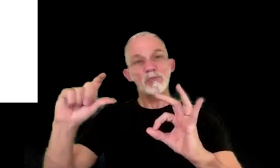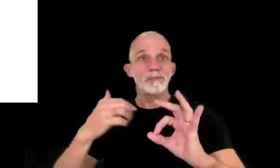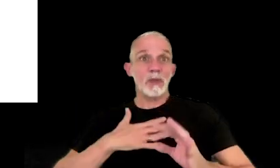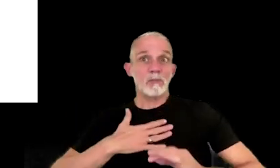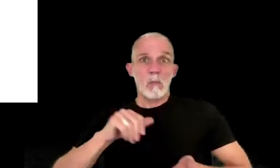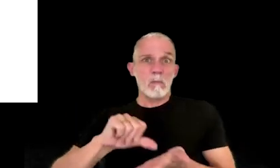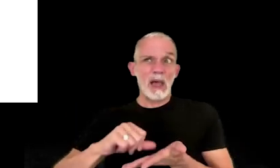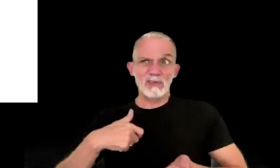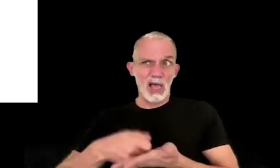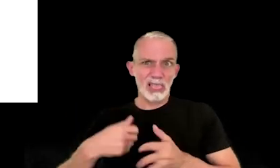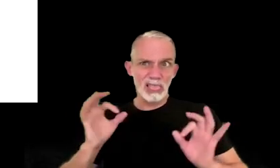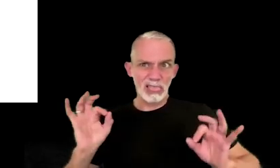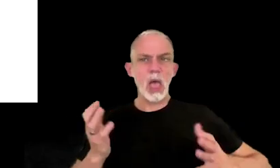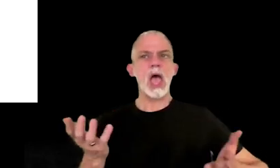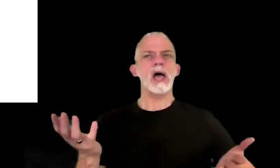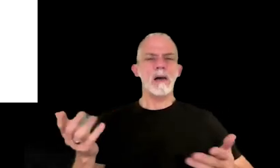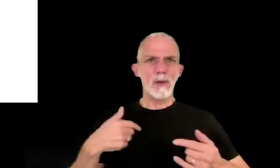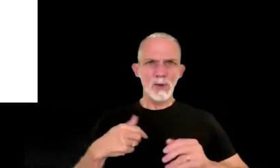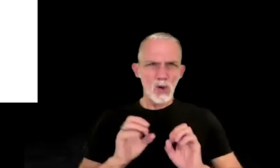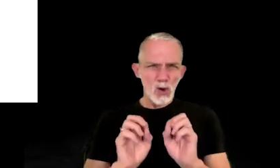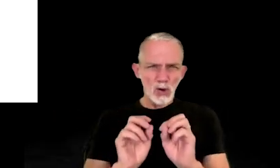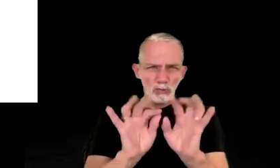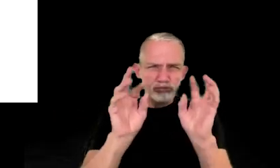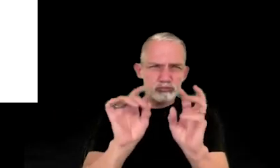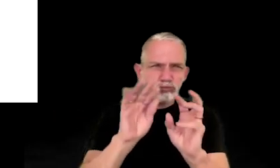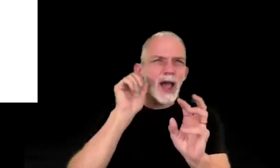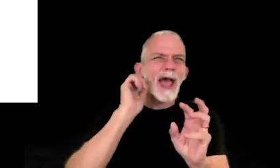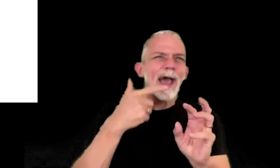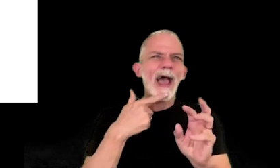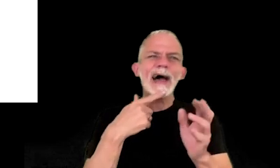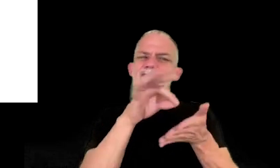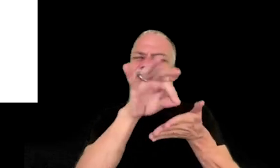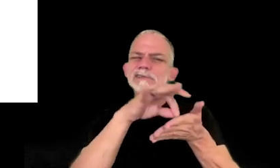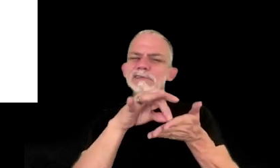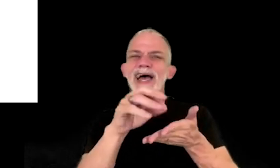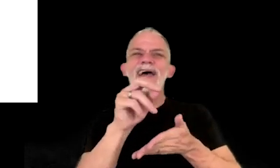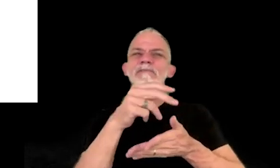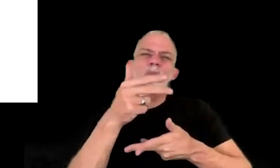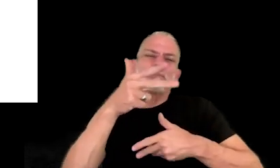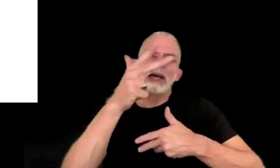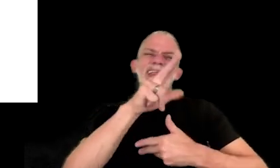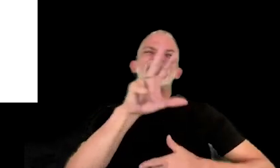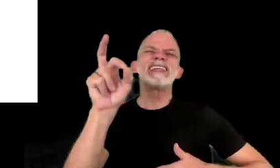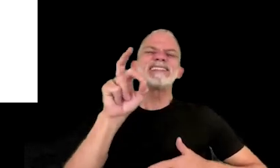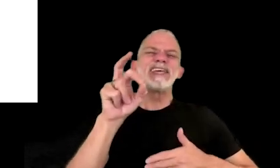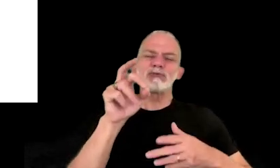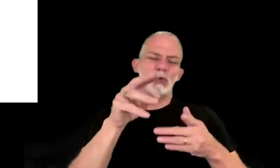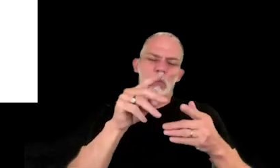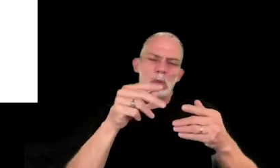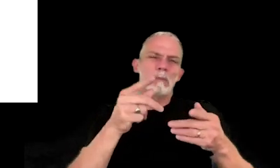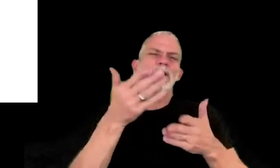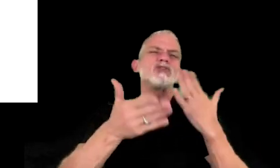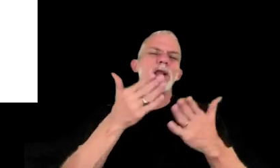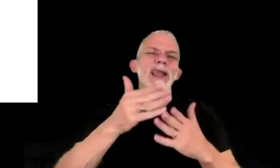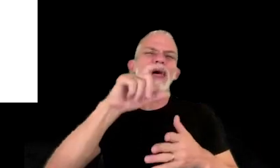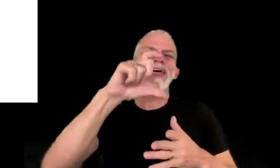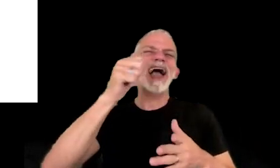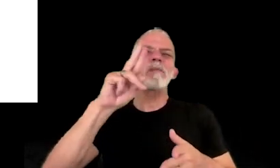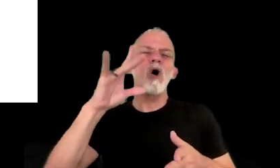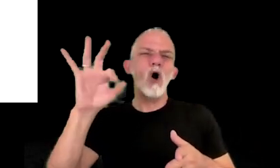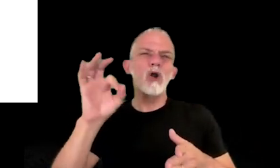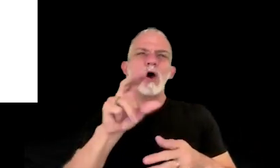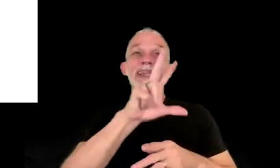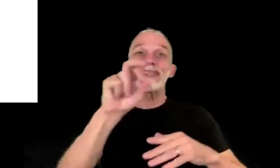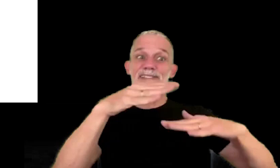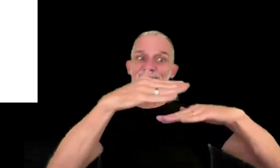nada, pero digo que mi emisión, mi inventario de gases va a ser de 300 megamillones de toneladas de carbono. Bueno, yo tengo